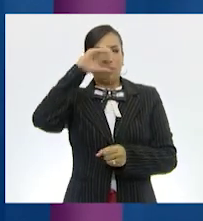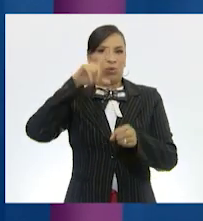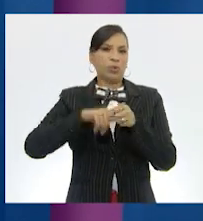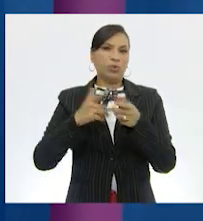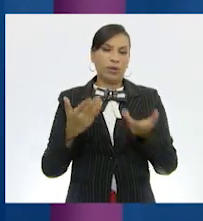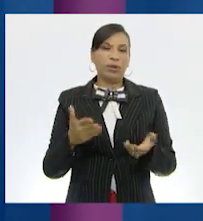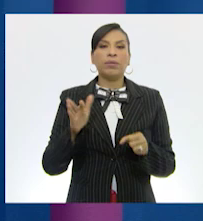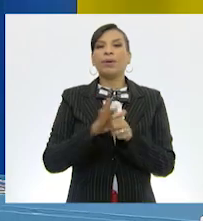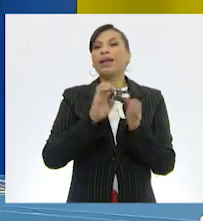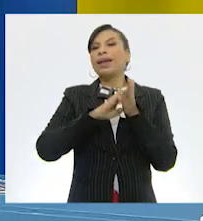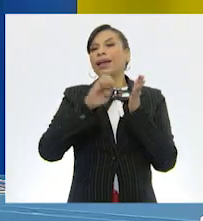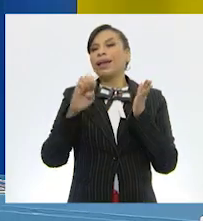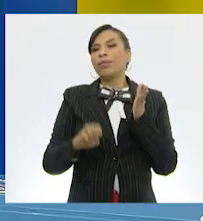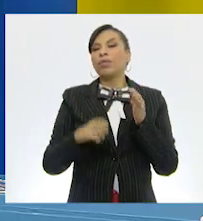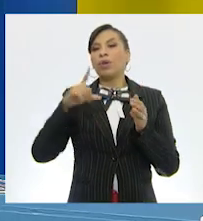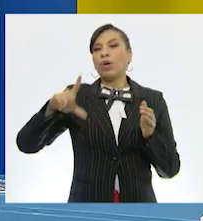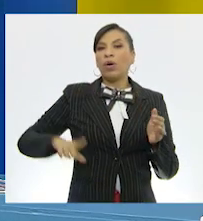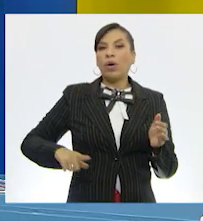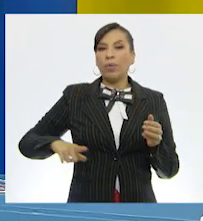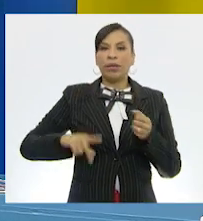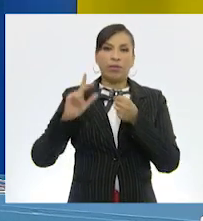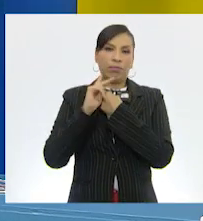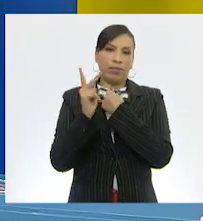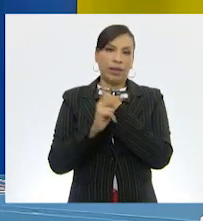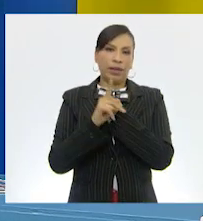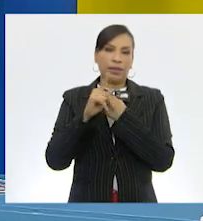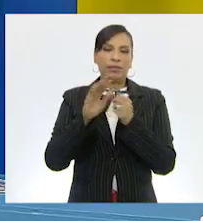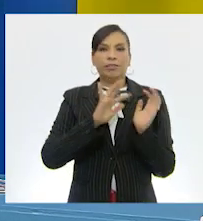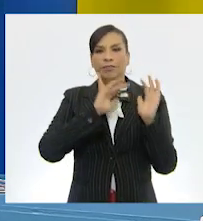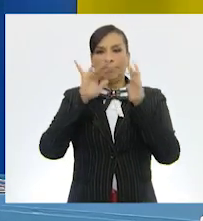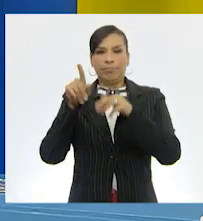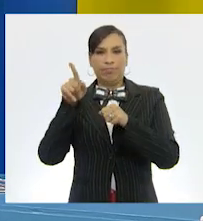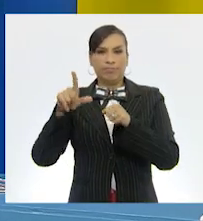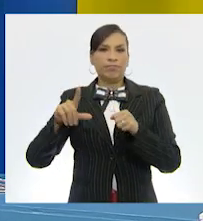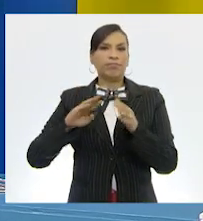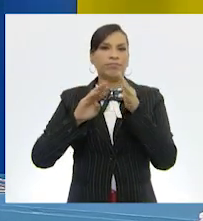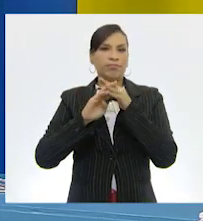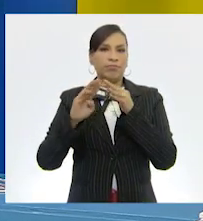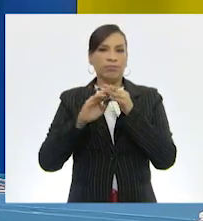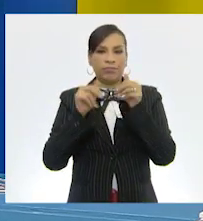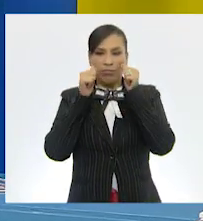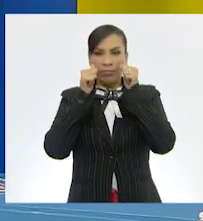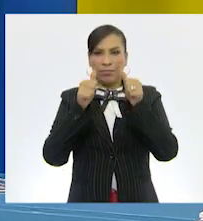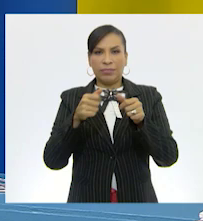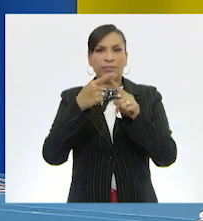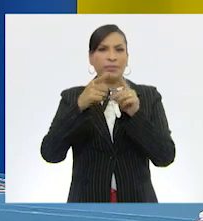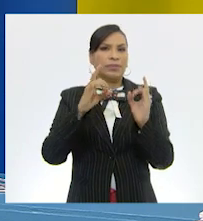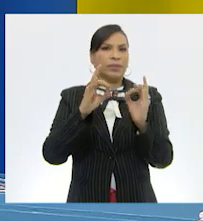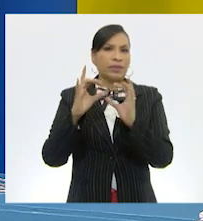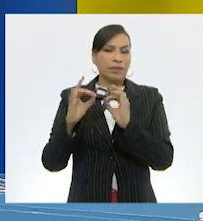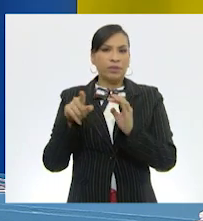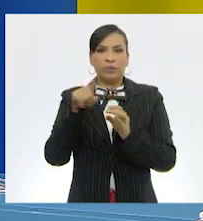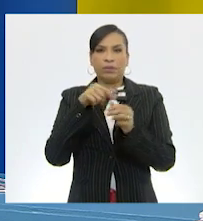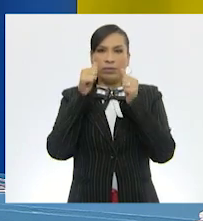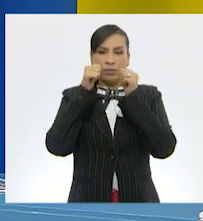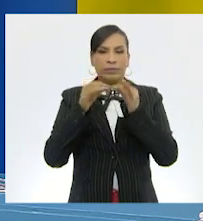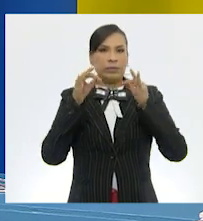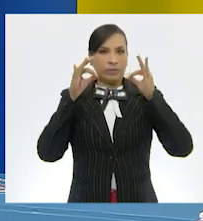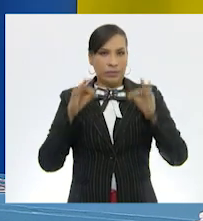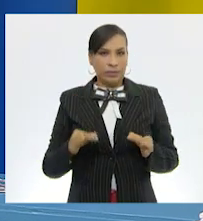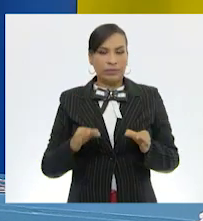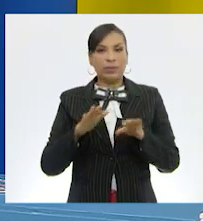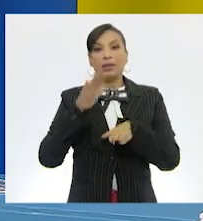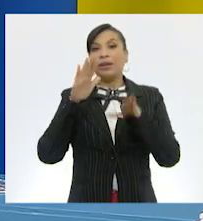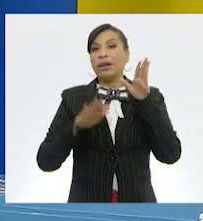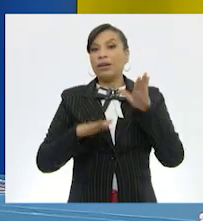es, por ejemplo, los gobiernos de los países receptores de migrantes atienden esta situación de manera formal,